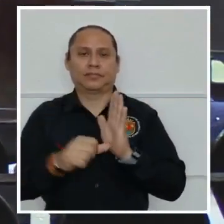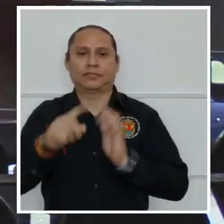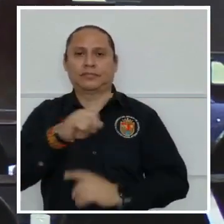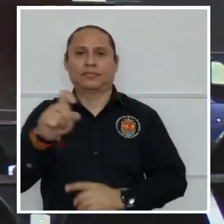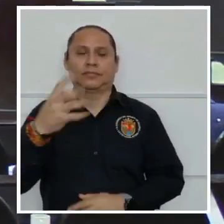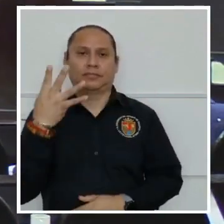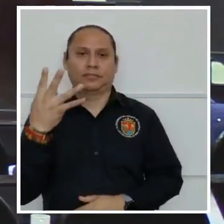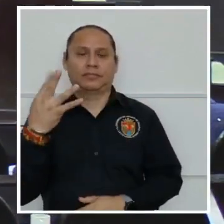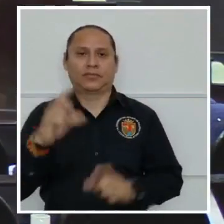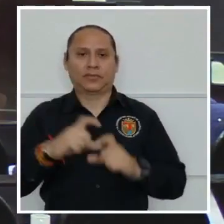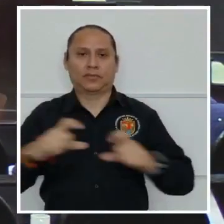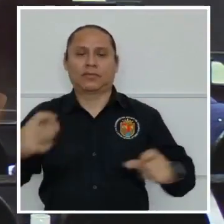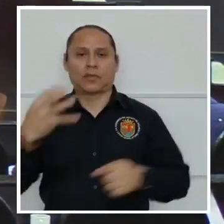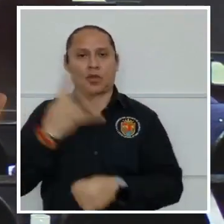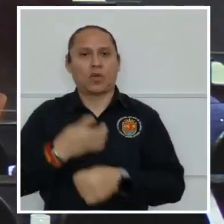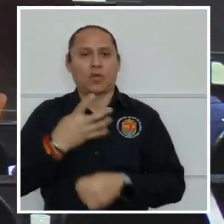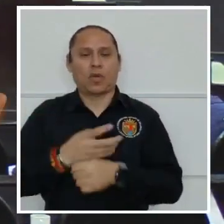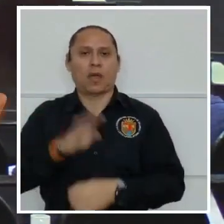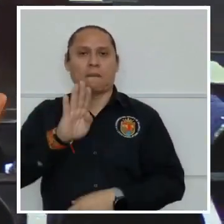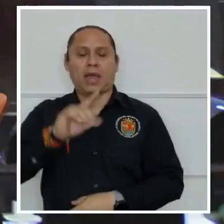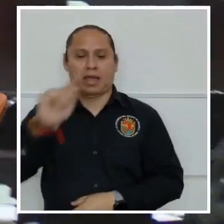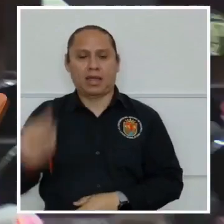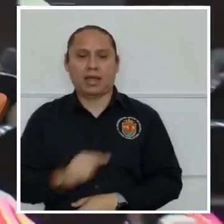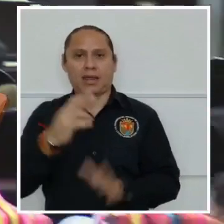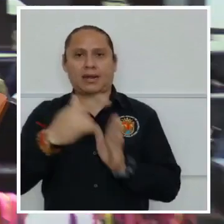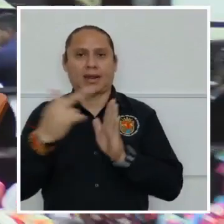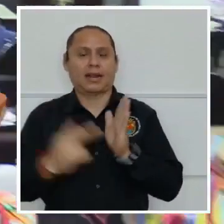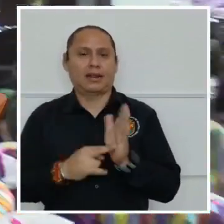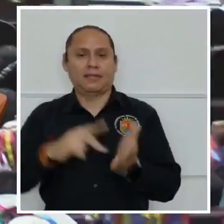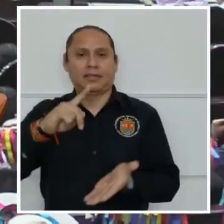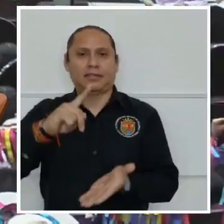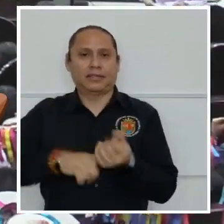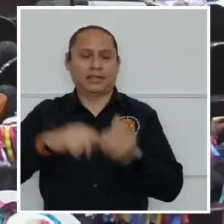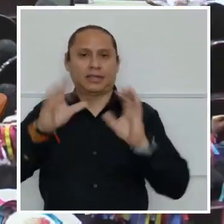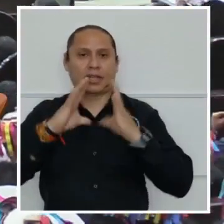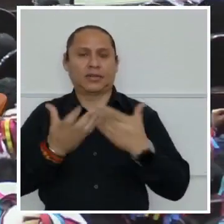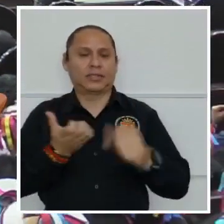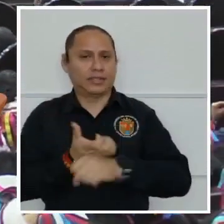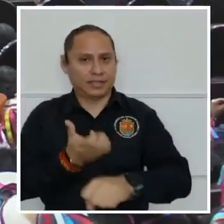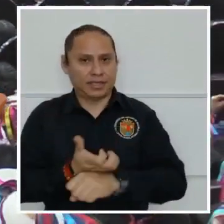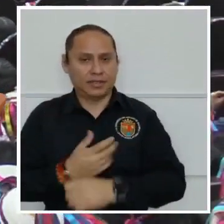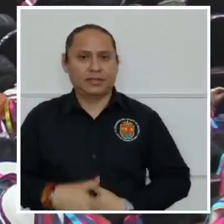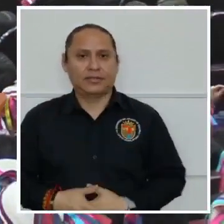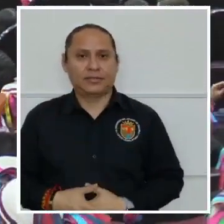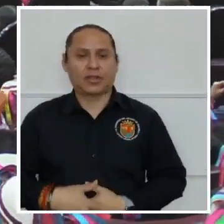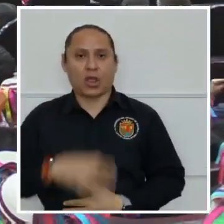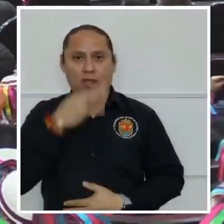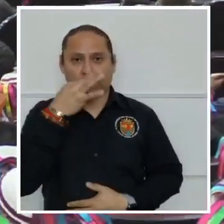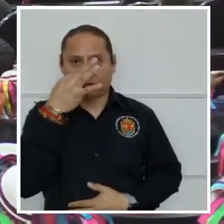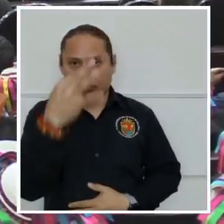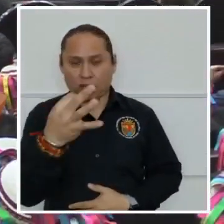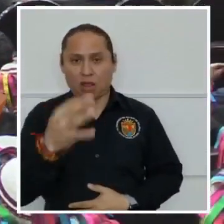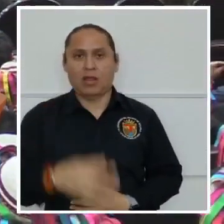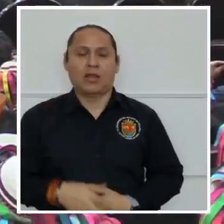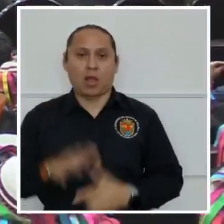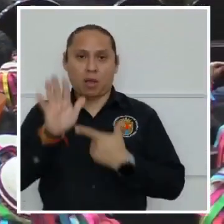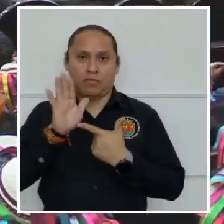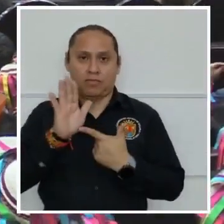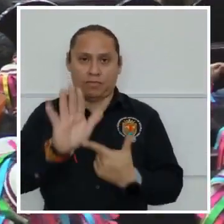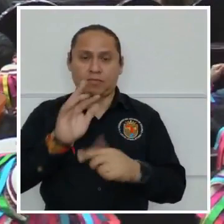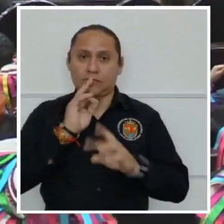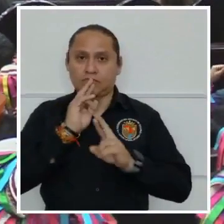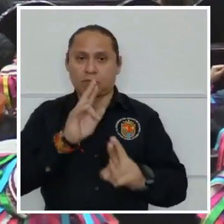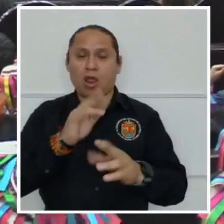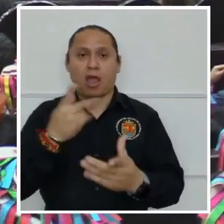artículo 104, fracción cuarta, inciso B del Reglamento Interior de este Poder Legislativo, se les informa que el presente dictamen